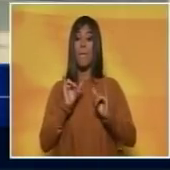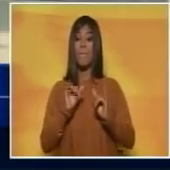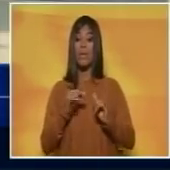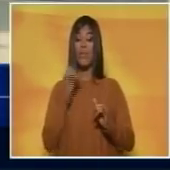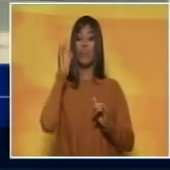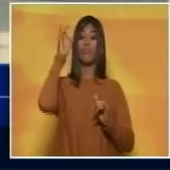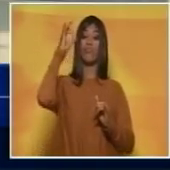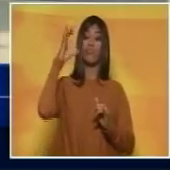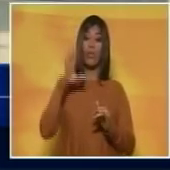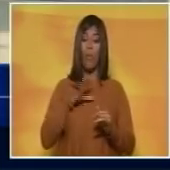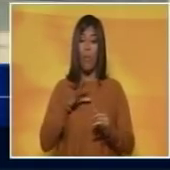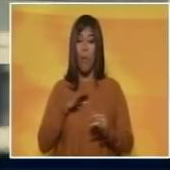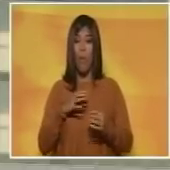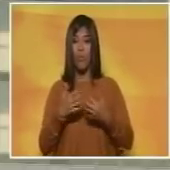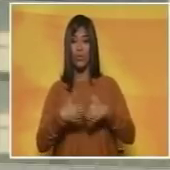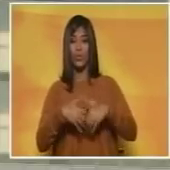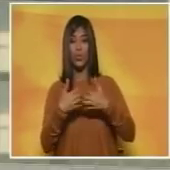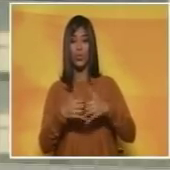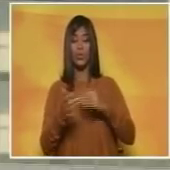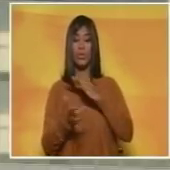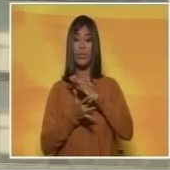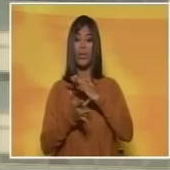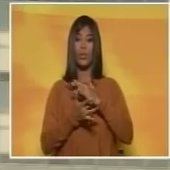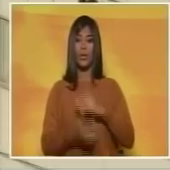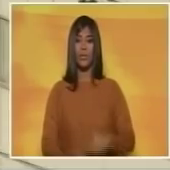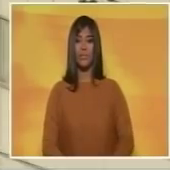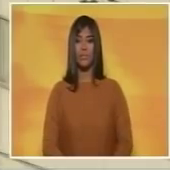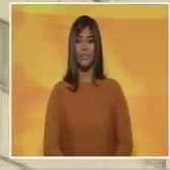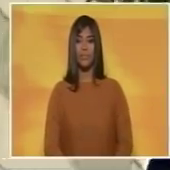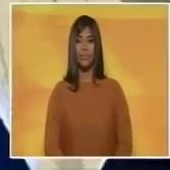dentro de la estrategia global de la tecnológica.